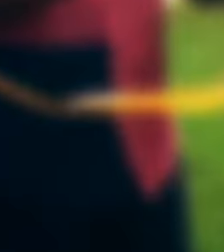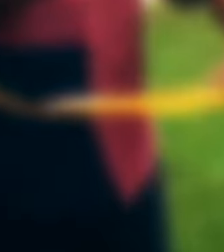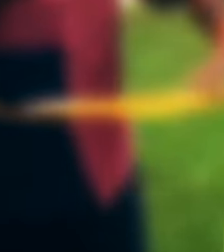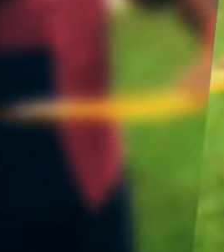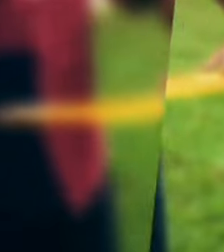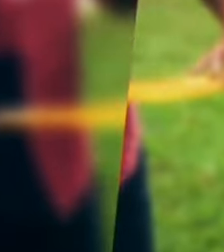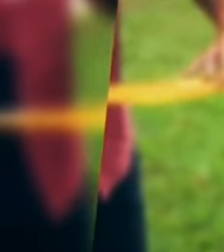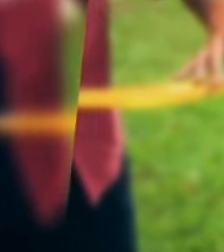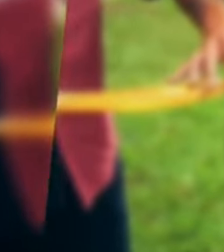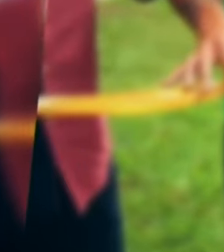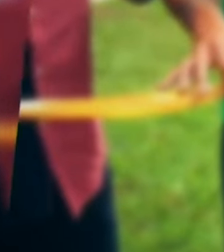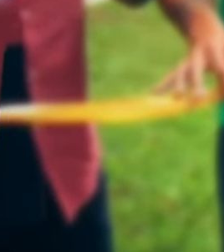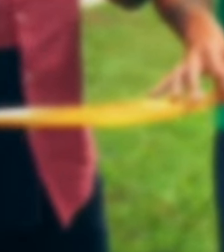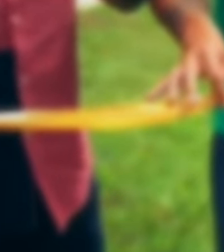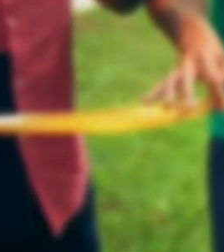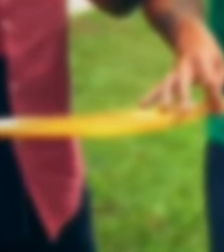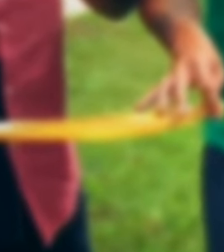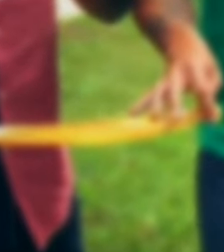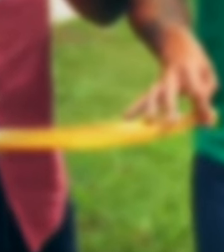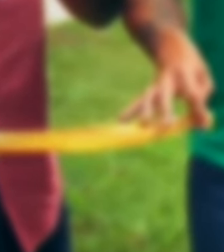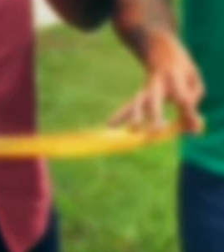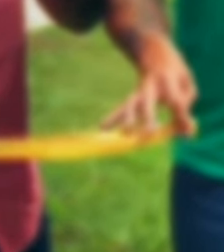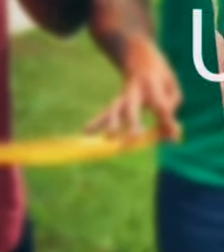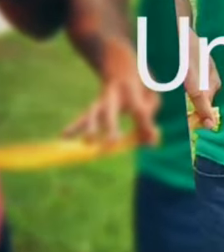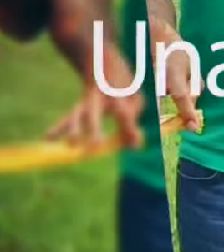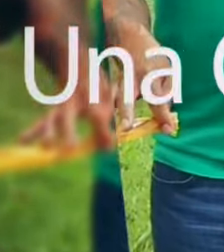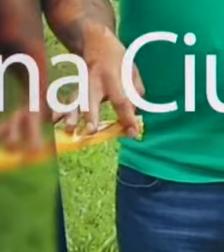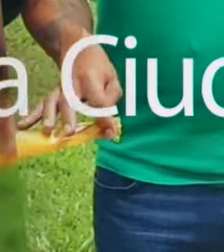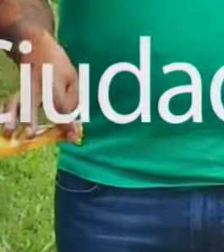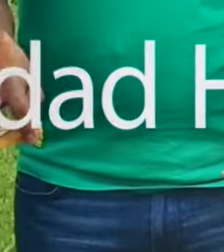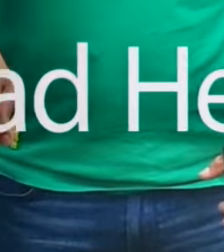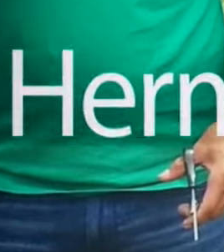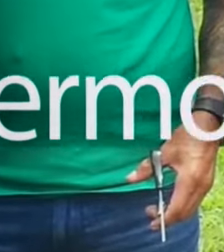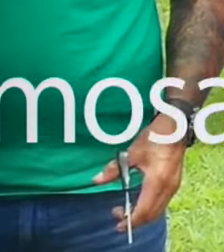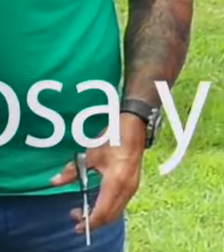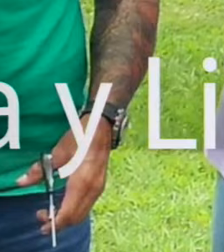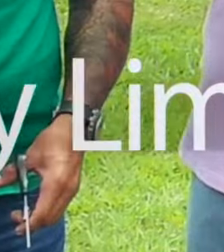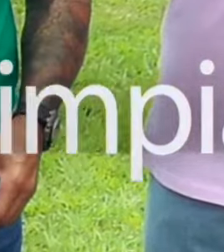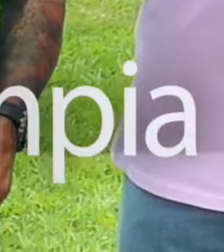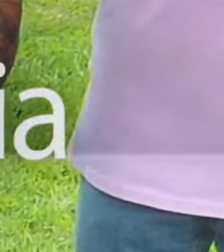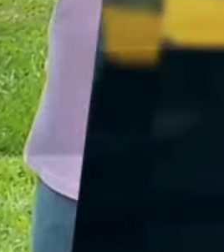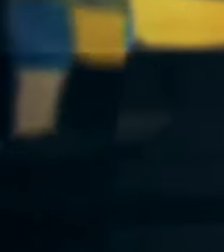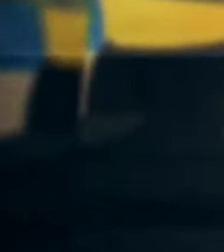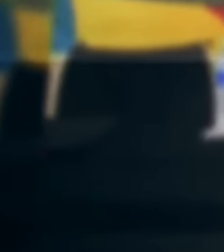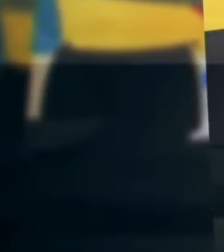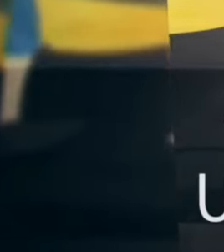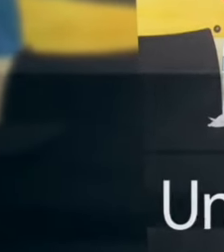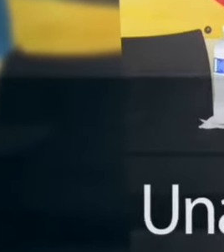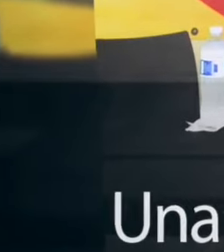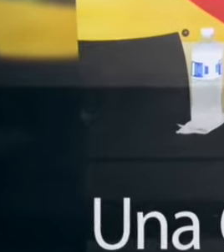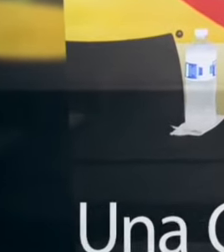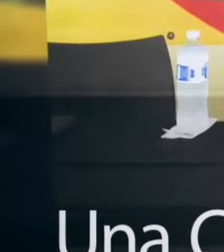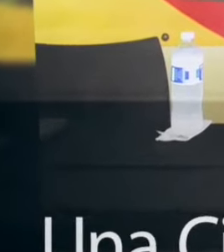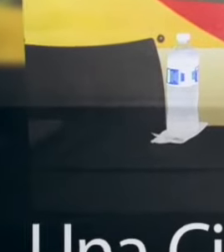Mañana volvemos a la carga, con alegría y entusiasmo. Agradecidos del privilegio de servir, continuaremos con nuestros proyectos de brea